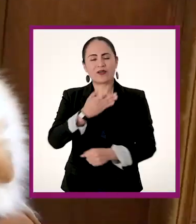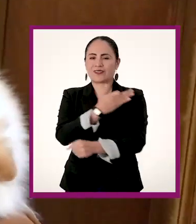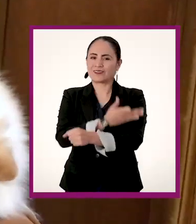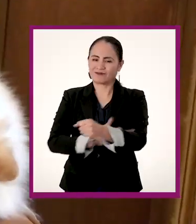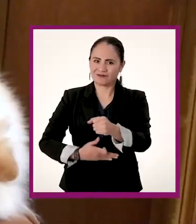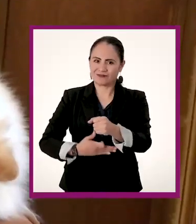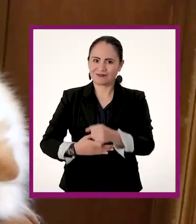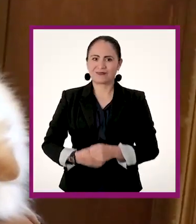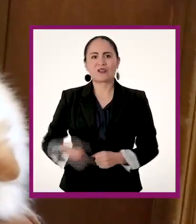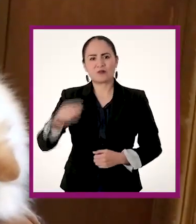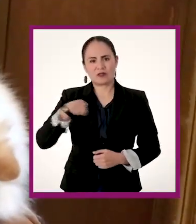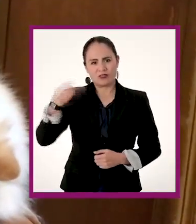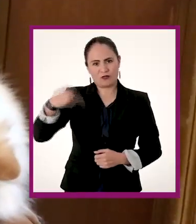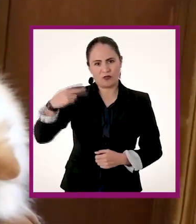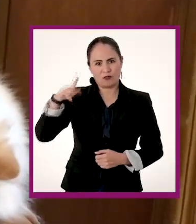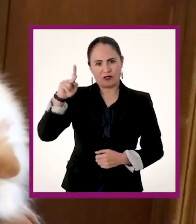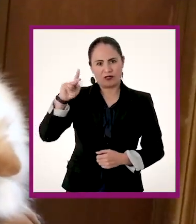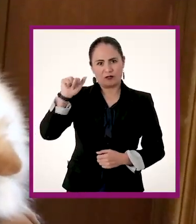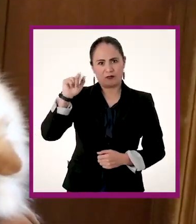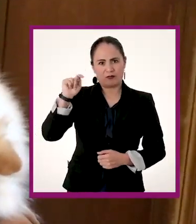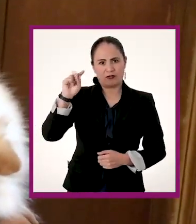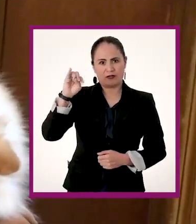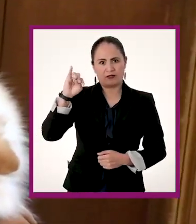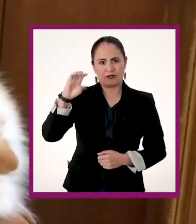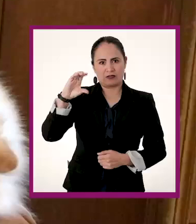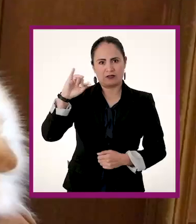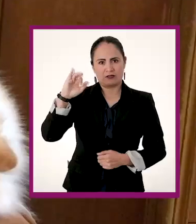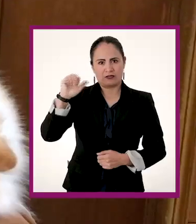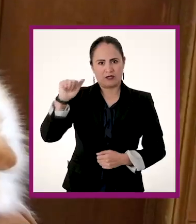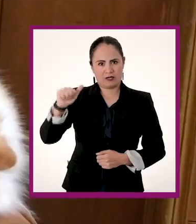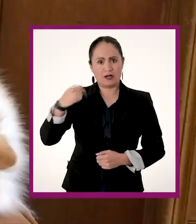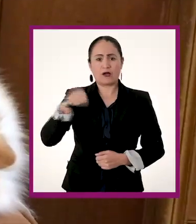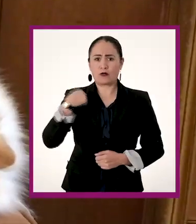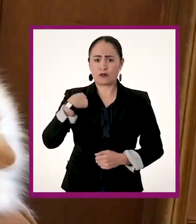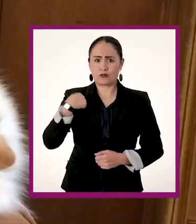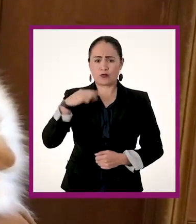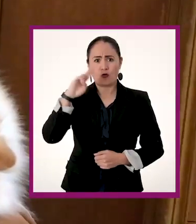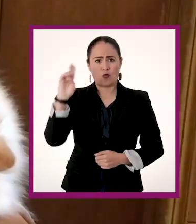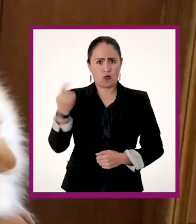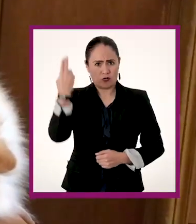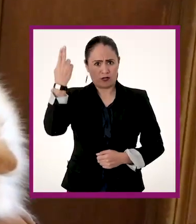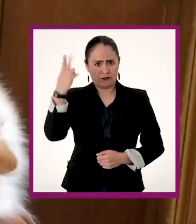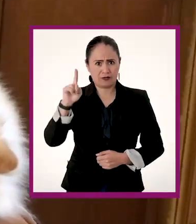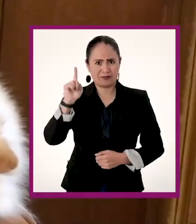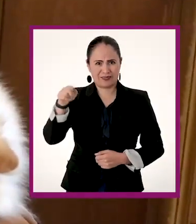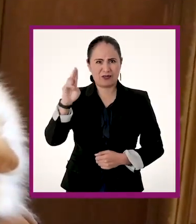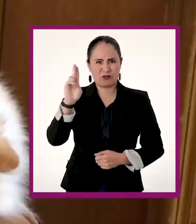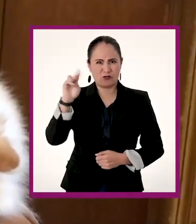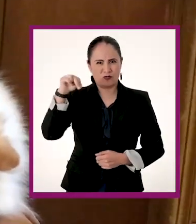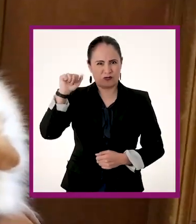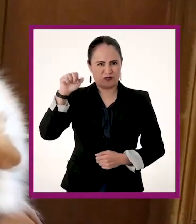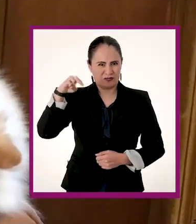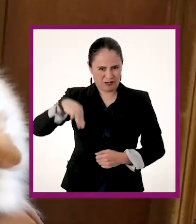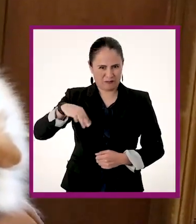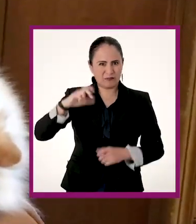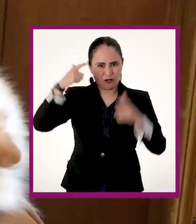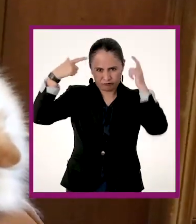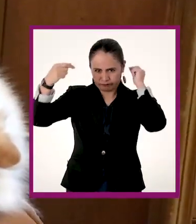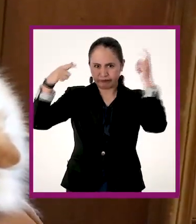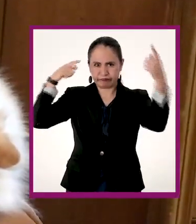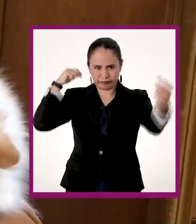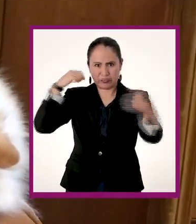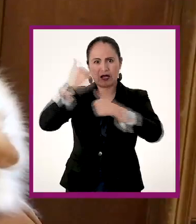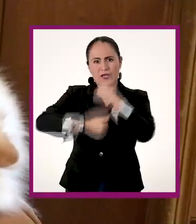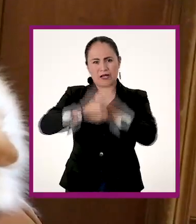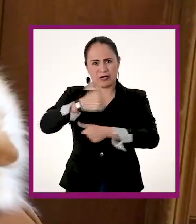Buenas tardes. Soy Patricia Adame Jenkins, soy egresada de la Universidad Nacional Autónoma de México